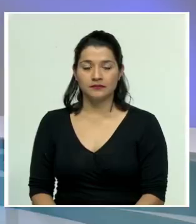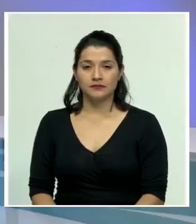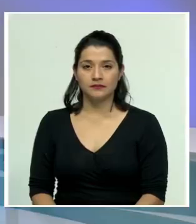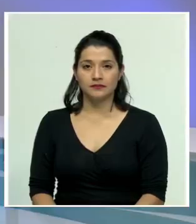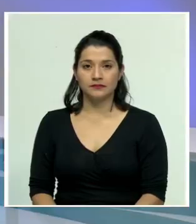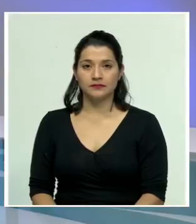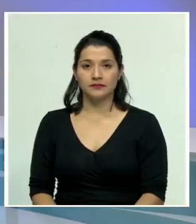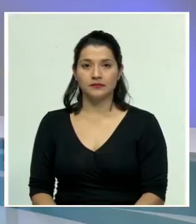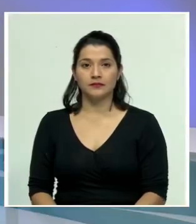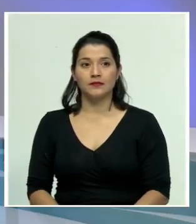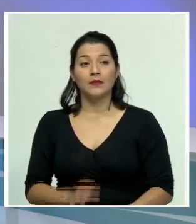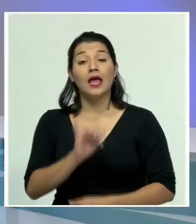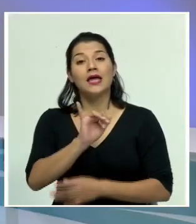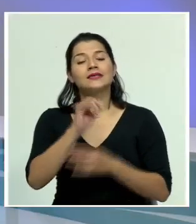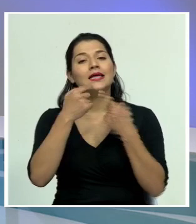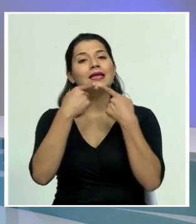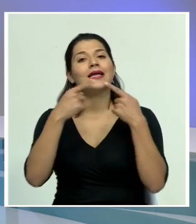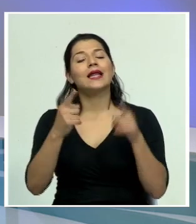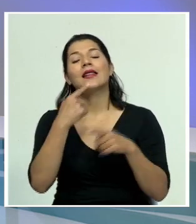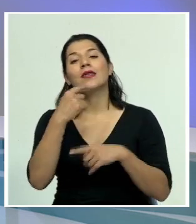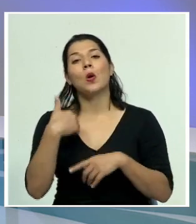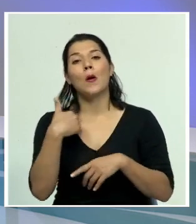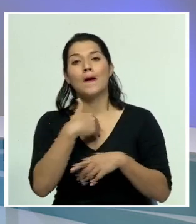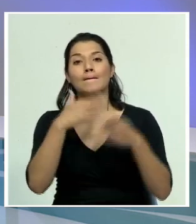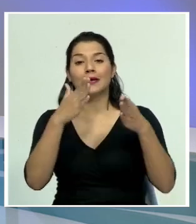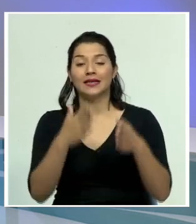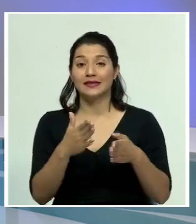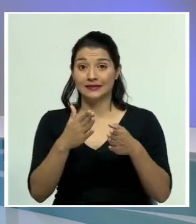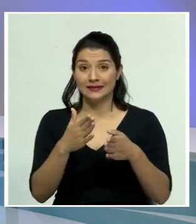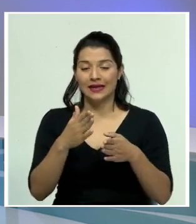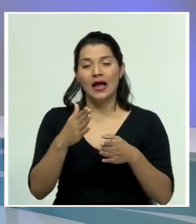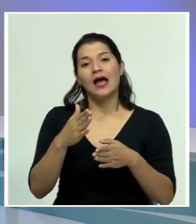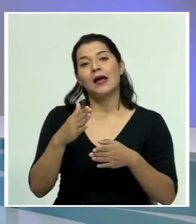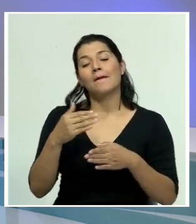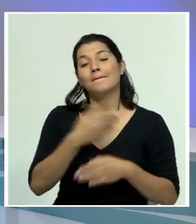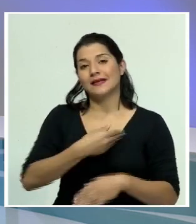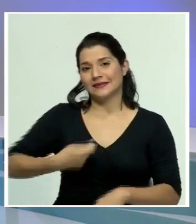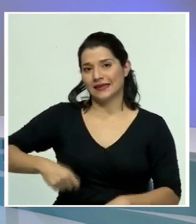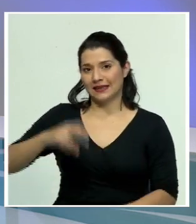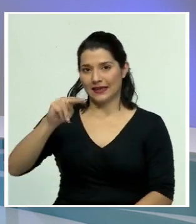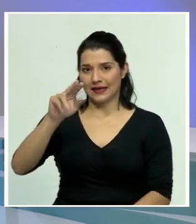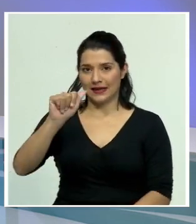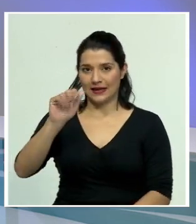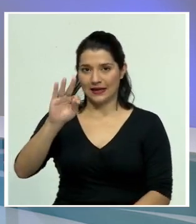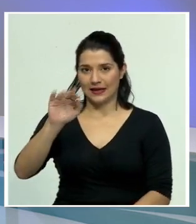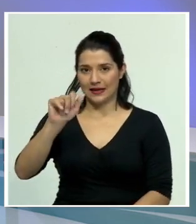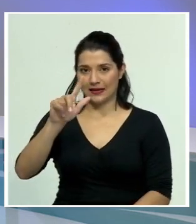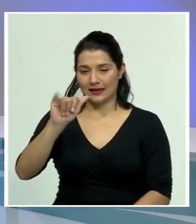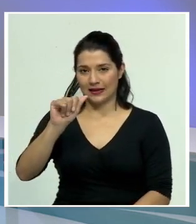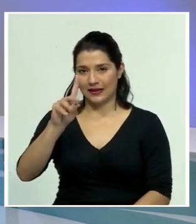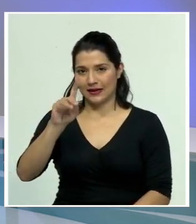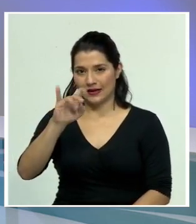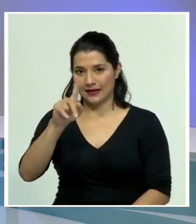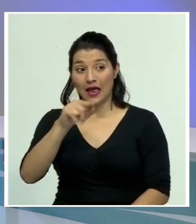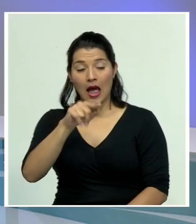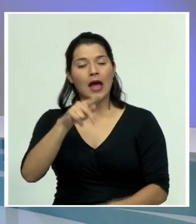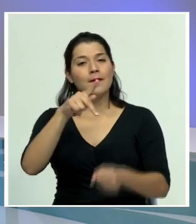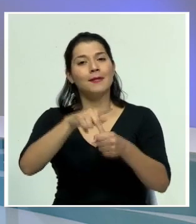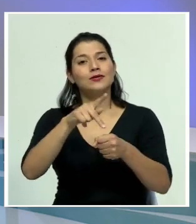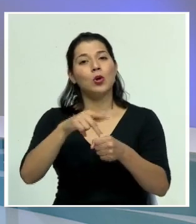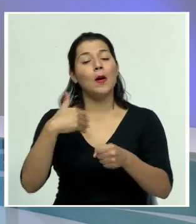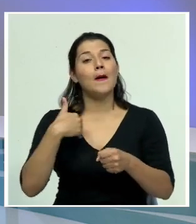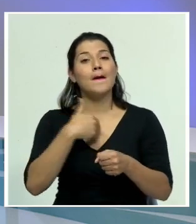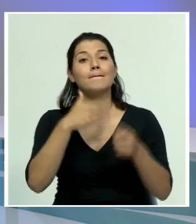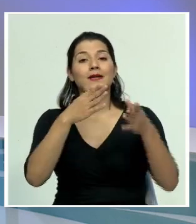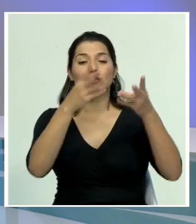Declaraciones que estaba dando la ministra de la Presidencia, Natalia Díaz, luego de esta reunión en la que participó el ministro de Hacienda, representantes